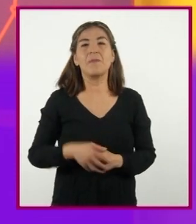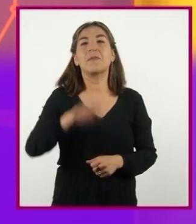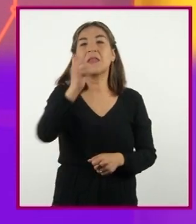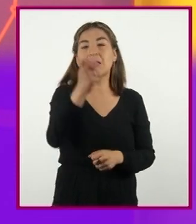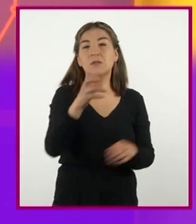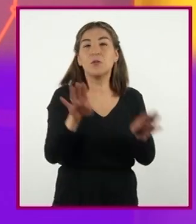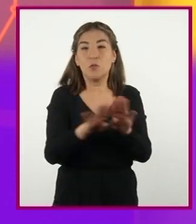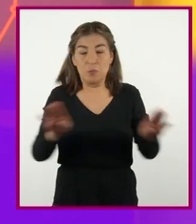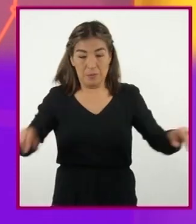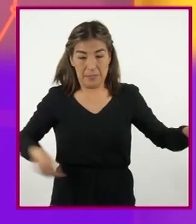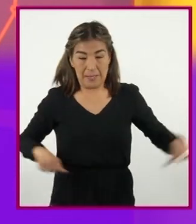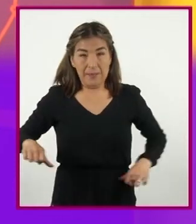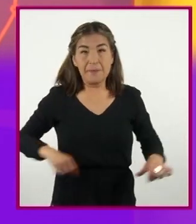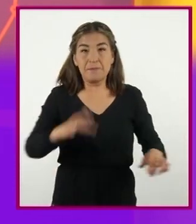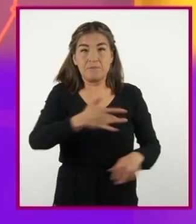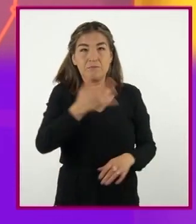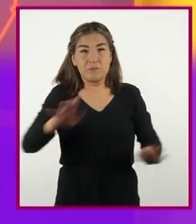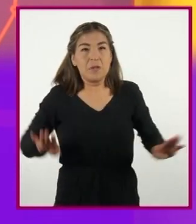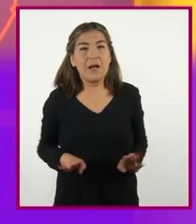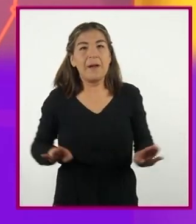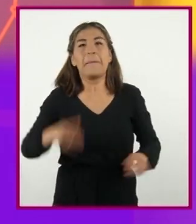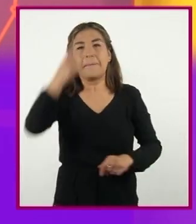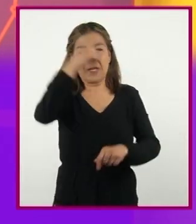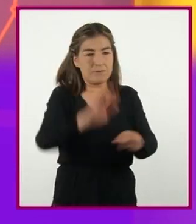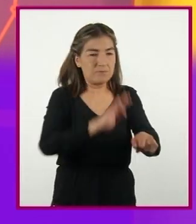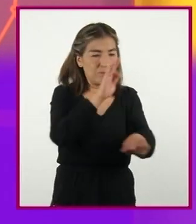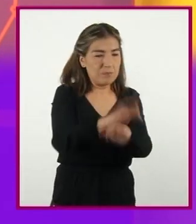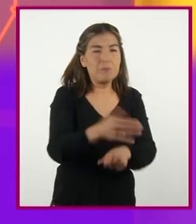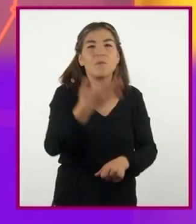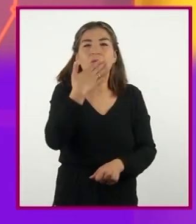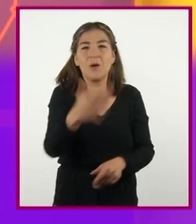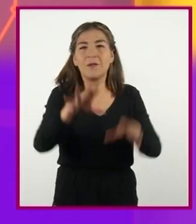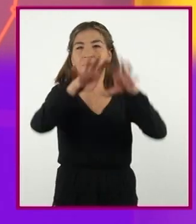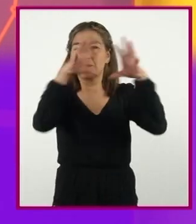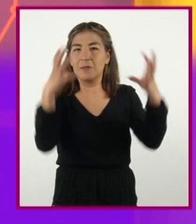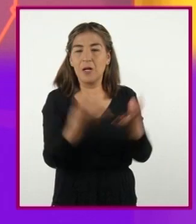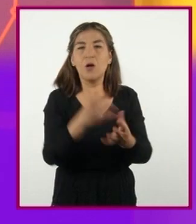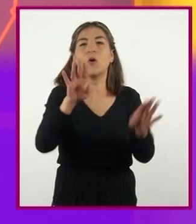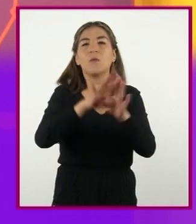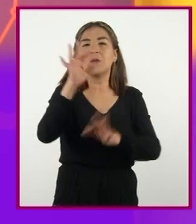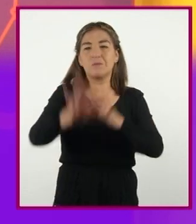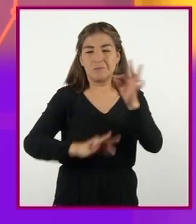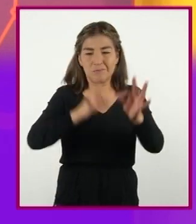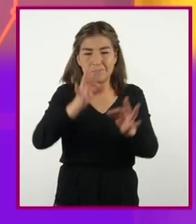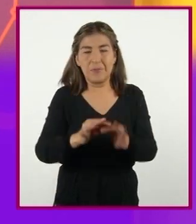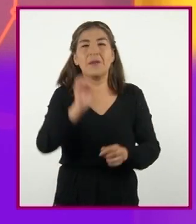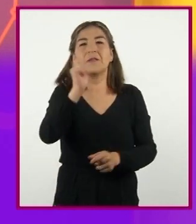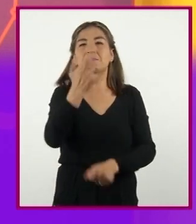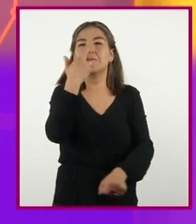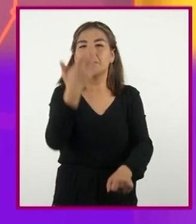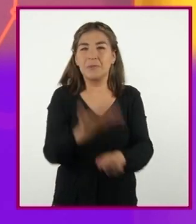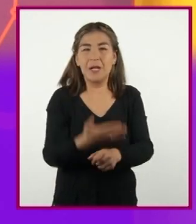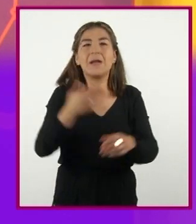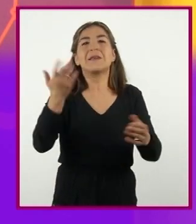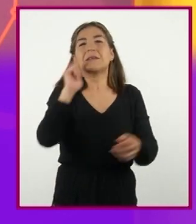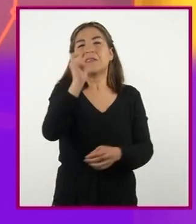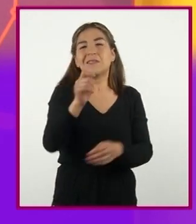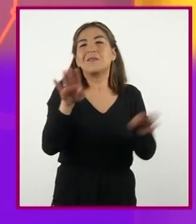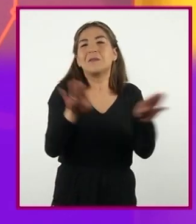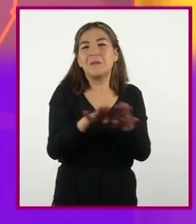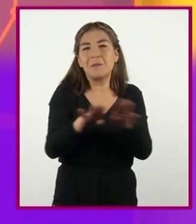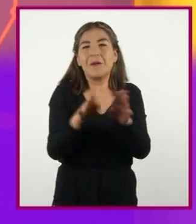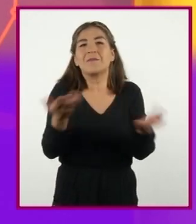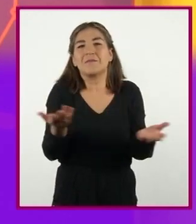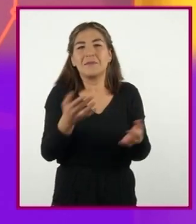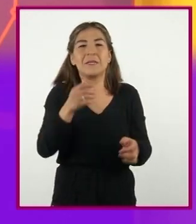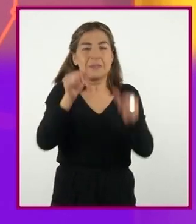de la humanidad y del planeta se muestra en los compromisos que asumimos y en las pequeñas acciones con